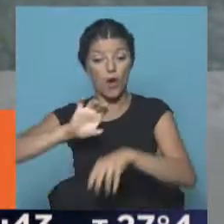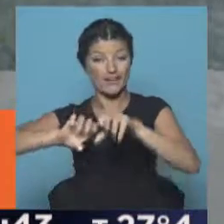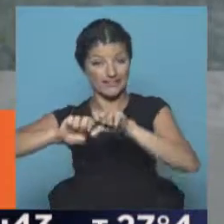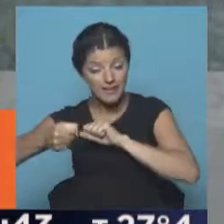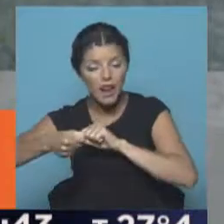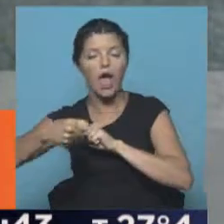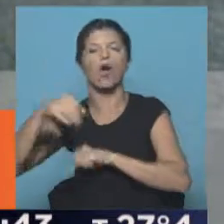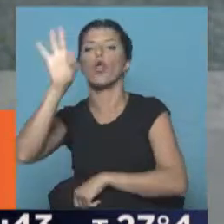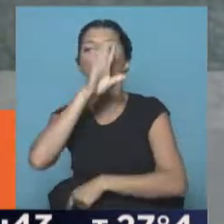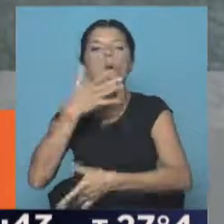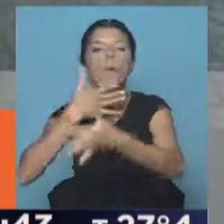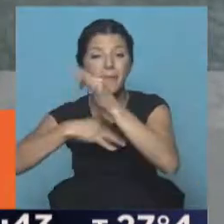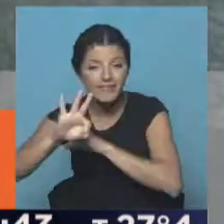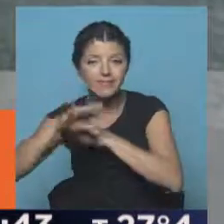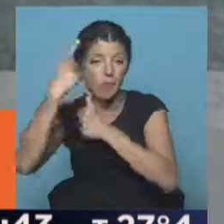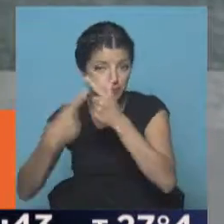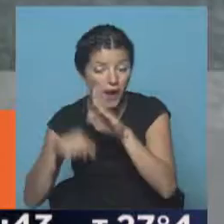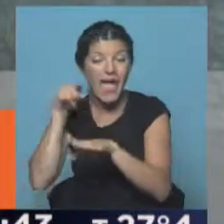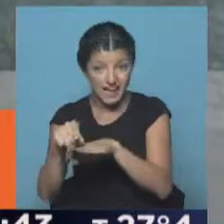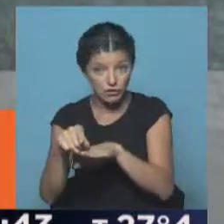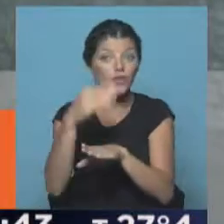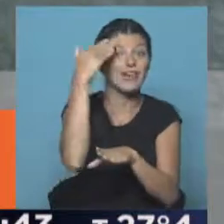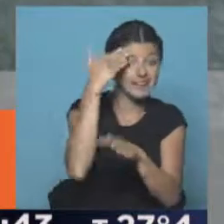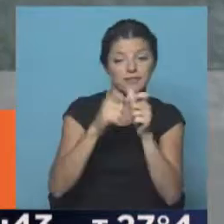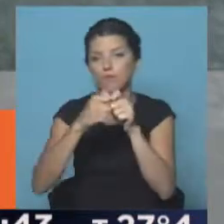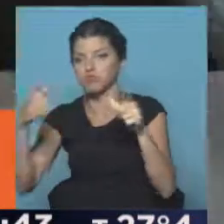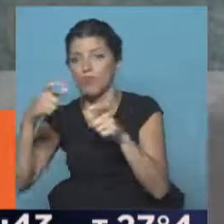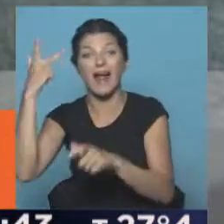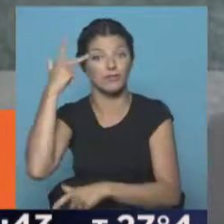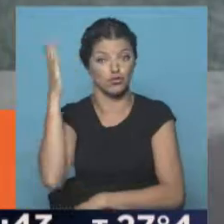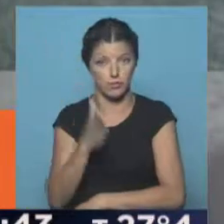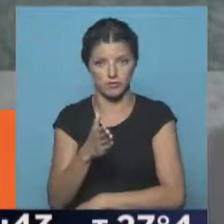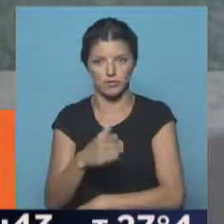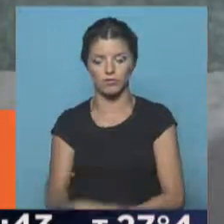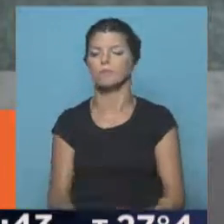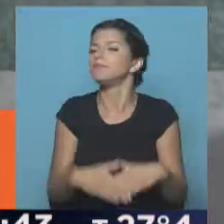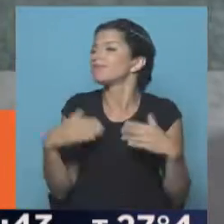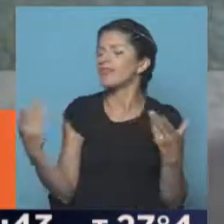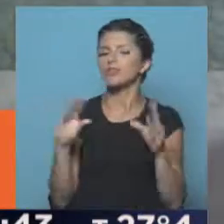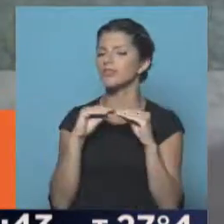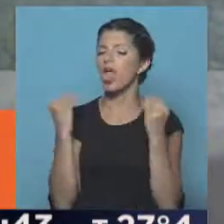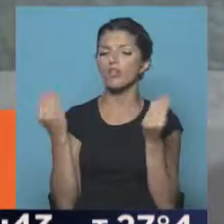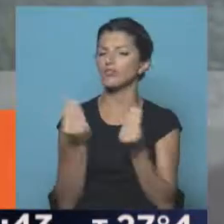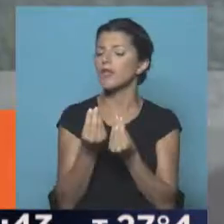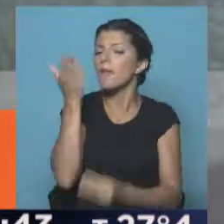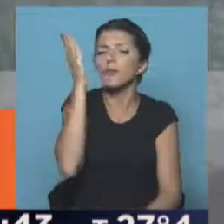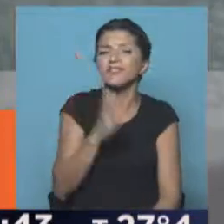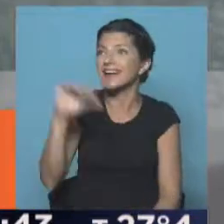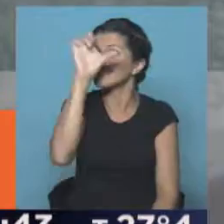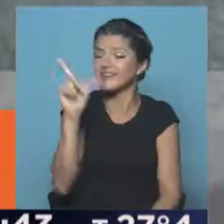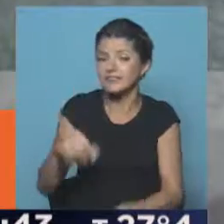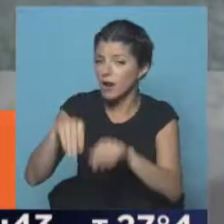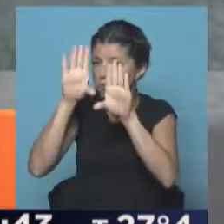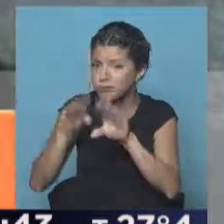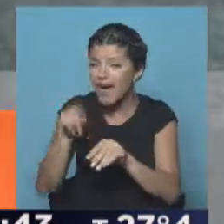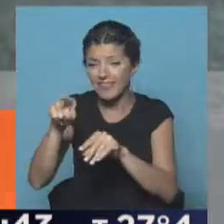venta de algo en una esquina, se elevó del 15 al 18%. ¿En total qué porcentaje sería a nivel país de esa gente